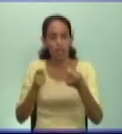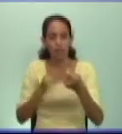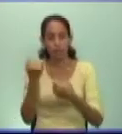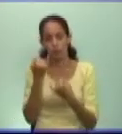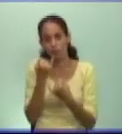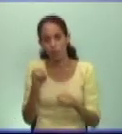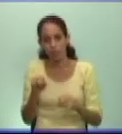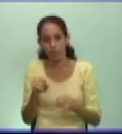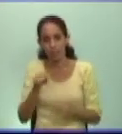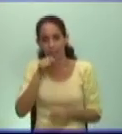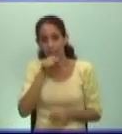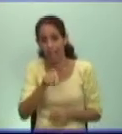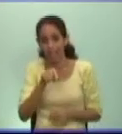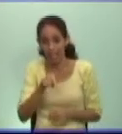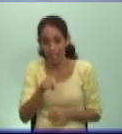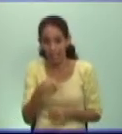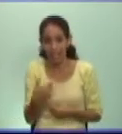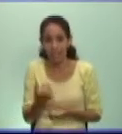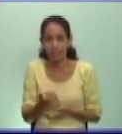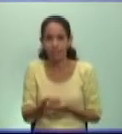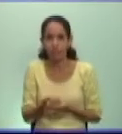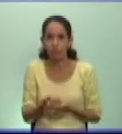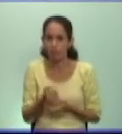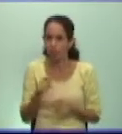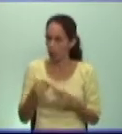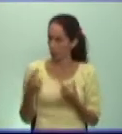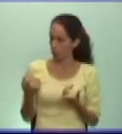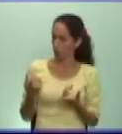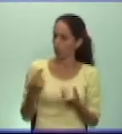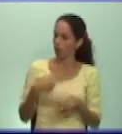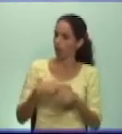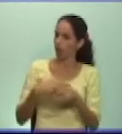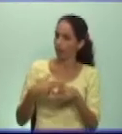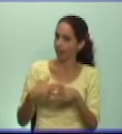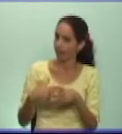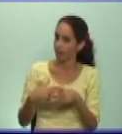fuimos allí al movimiento conspirativo. ¿Cuál ha sido la historia? Esos dos